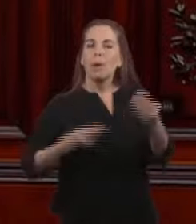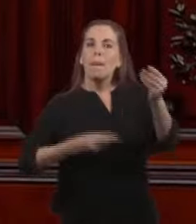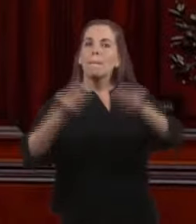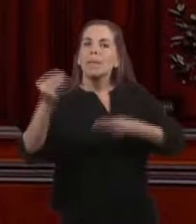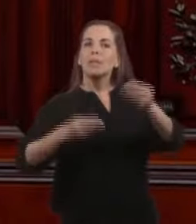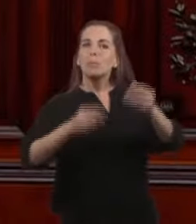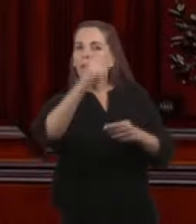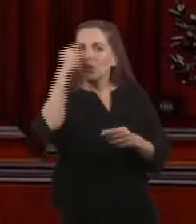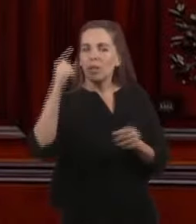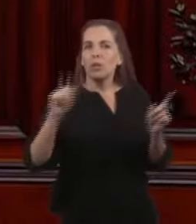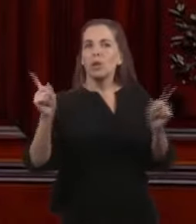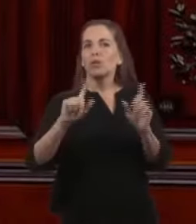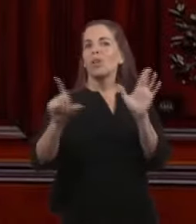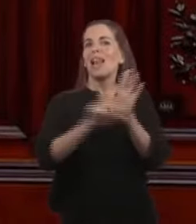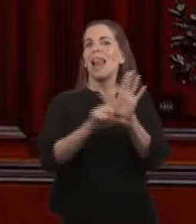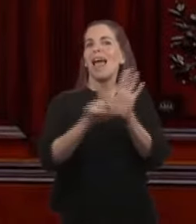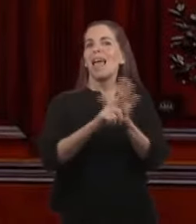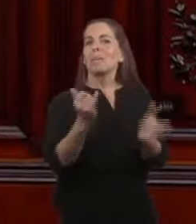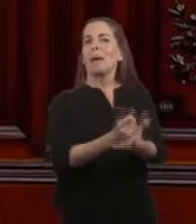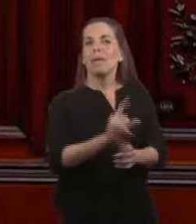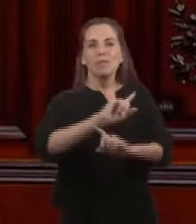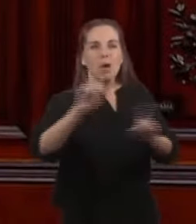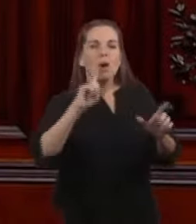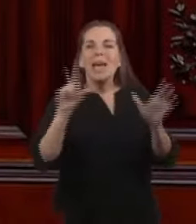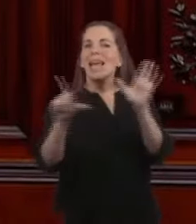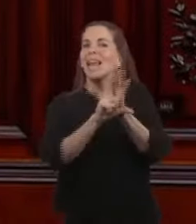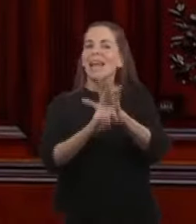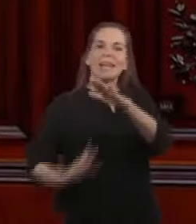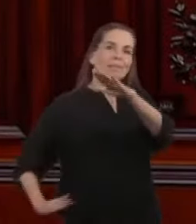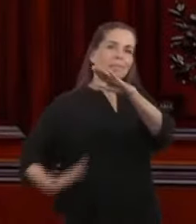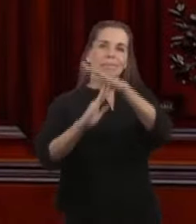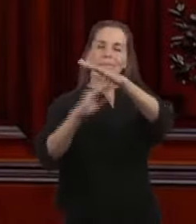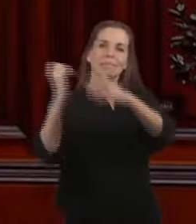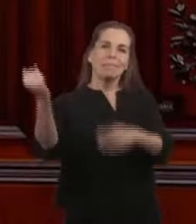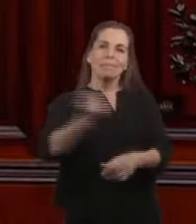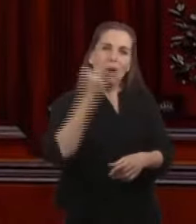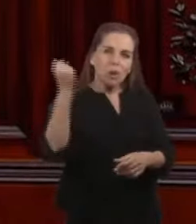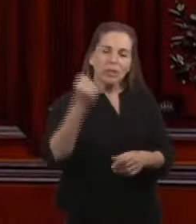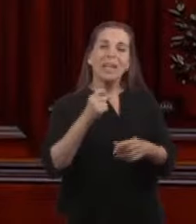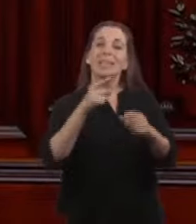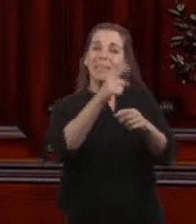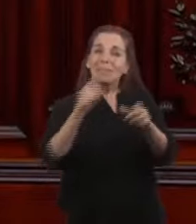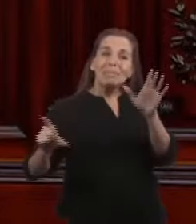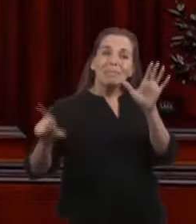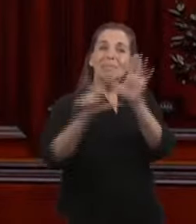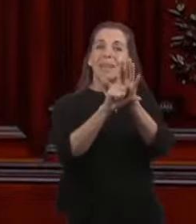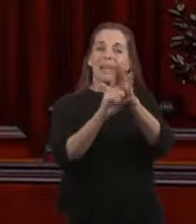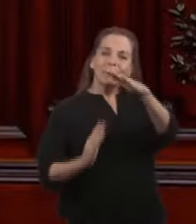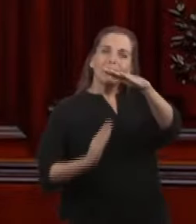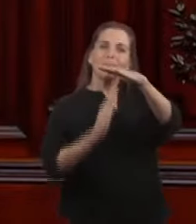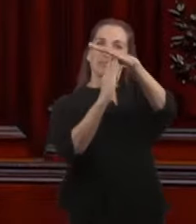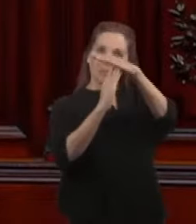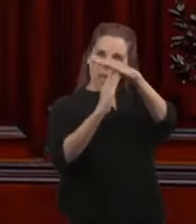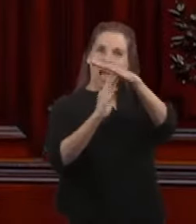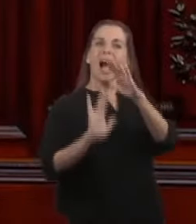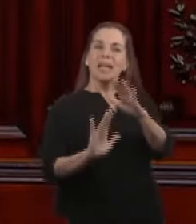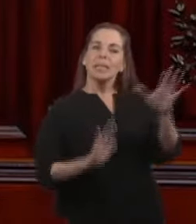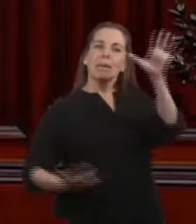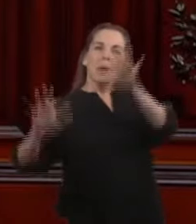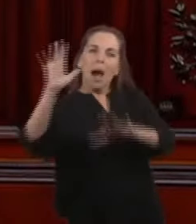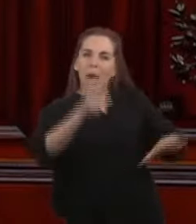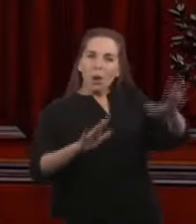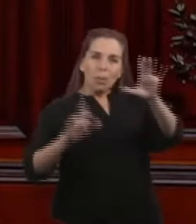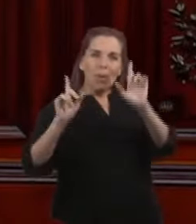es solo una ley más es la ley de leyes es la hoja de ruta bajo la cual ordenaremos las prioridades de nuestra gestión en la presente